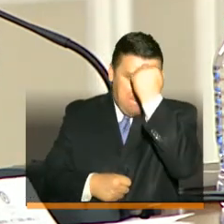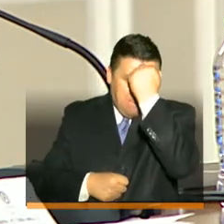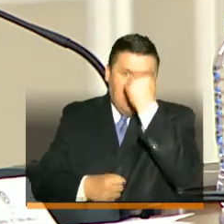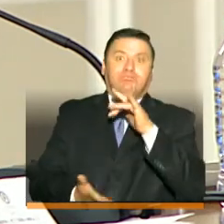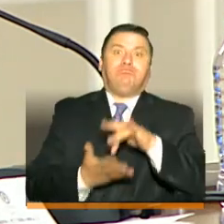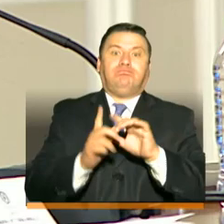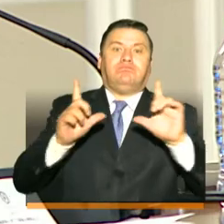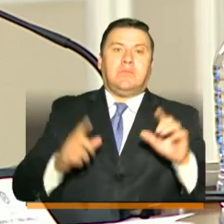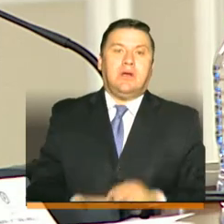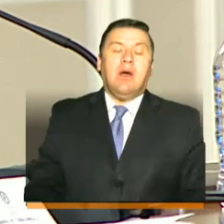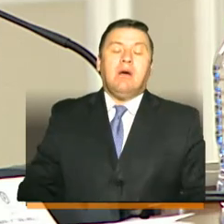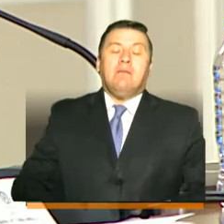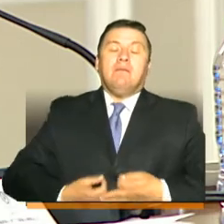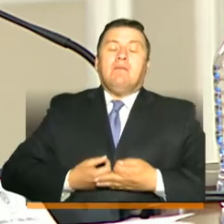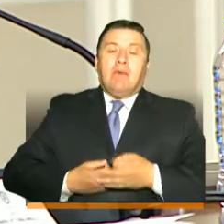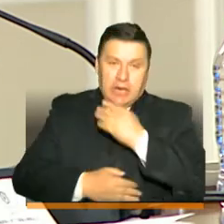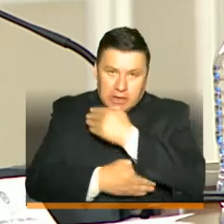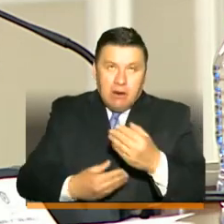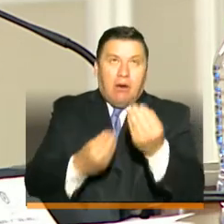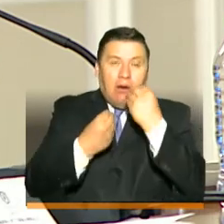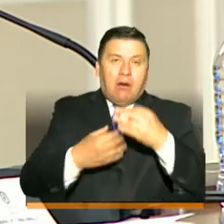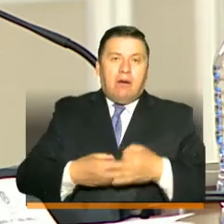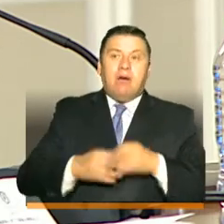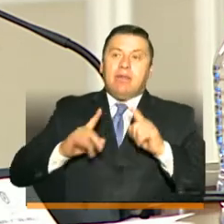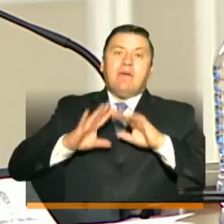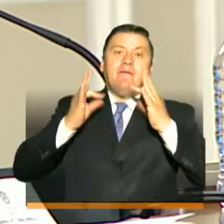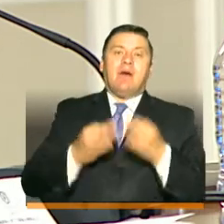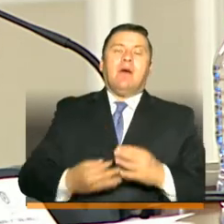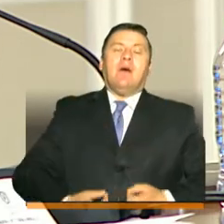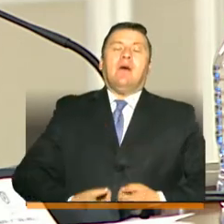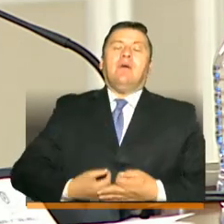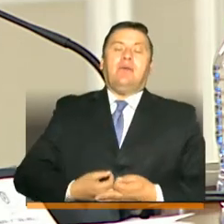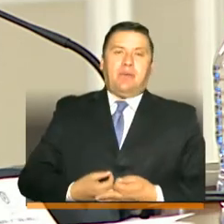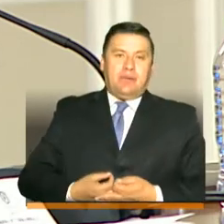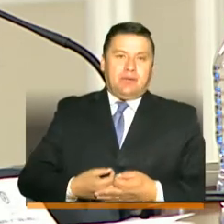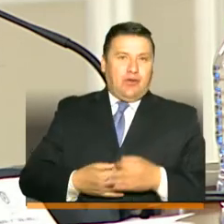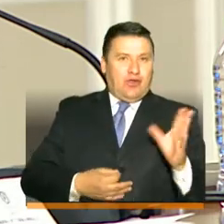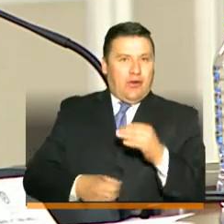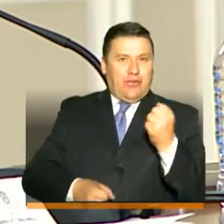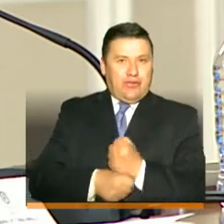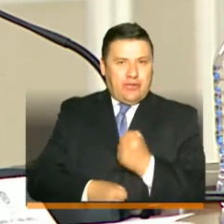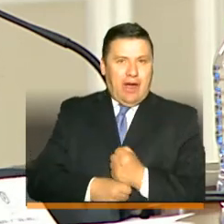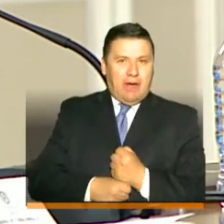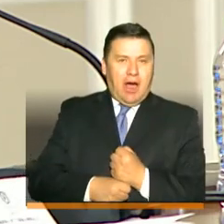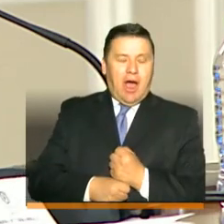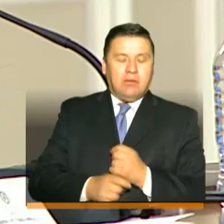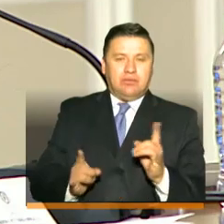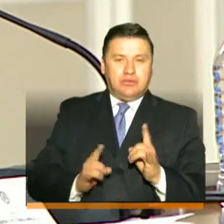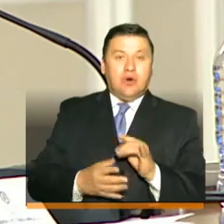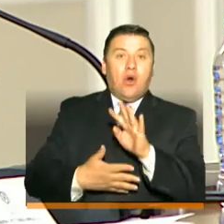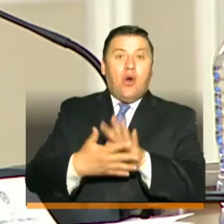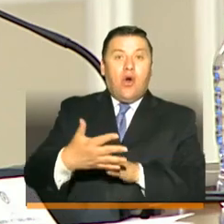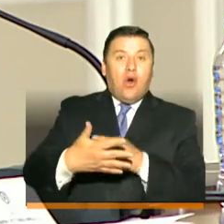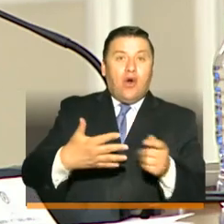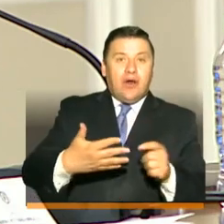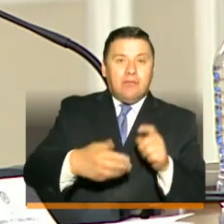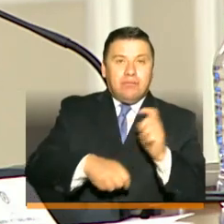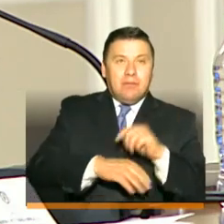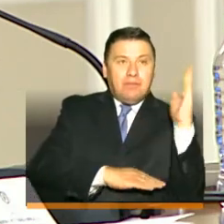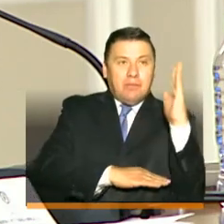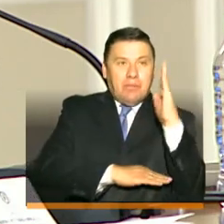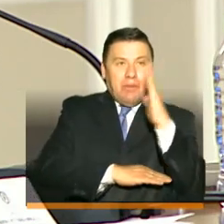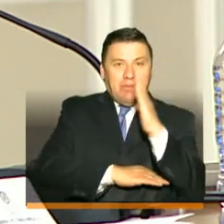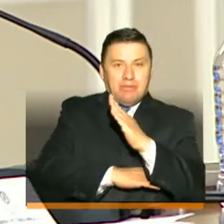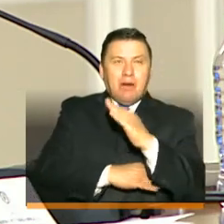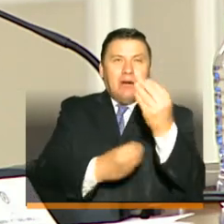maestros. Yoga para niños y yoga para la familia. Trabajar entre todos, trabajar conectados. La parrilla va a ser amplia y podrá cubrir